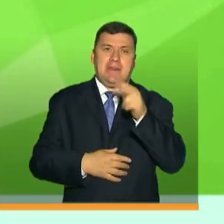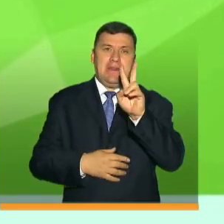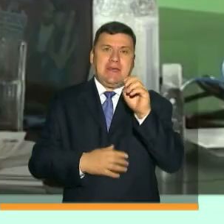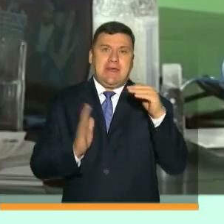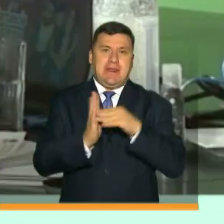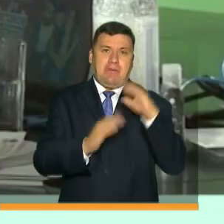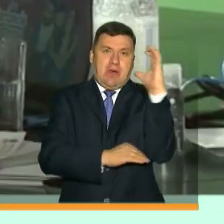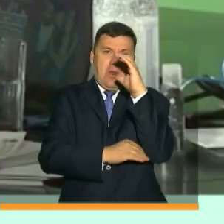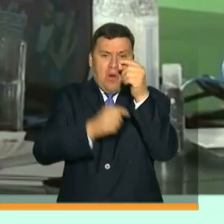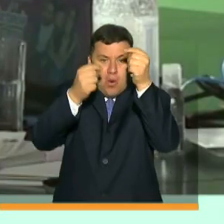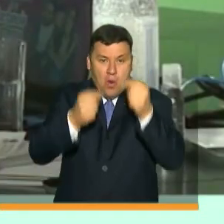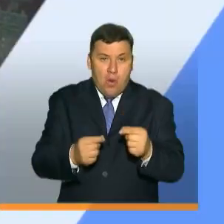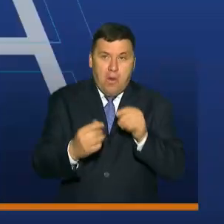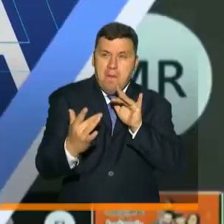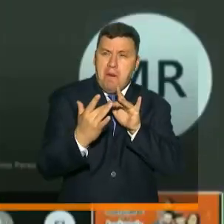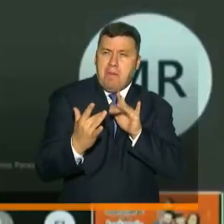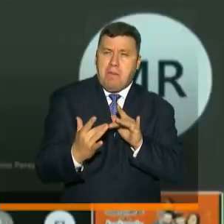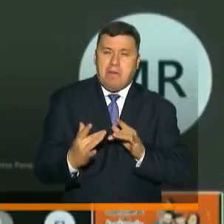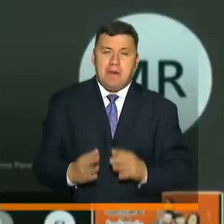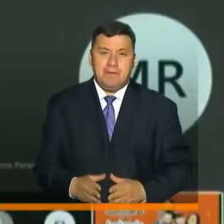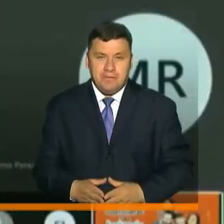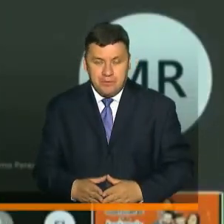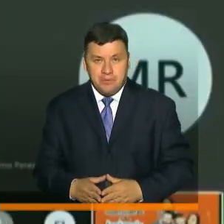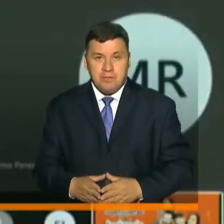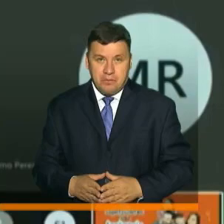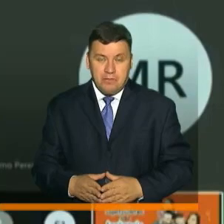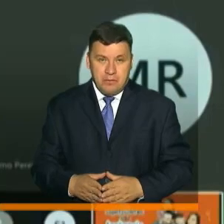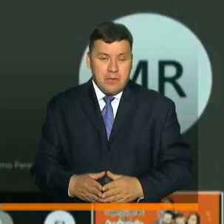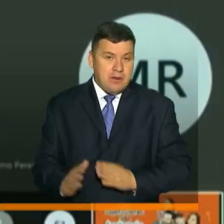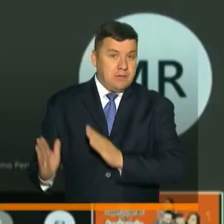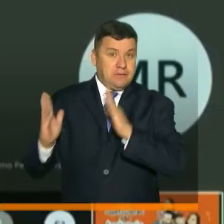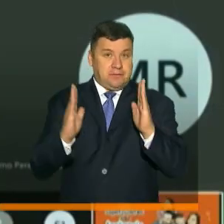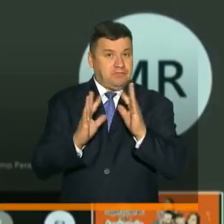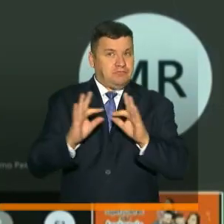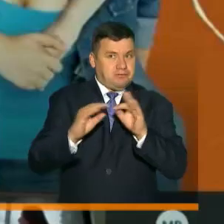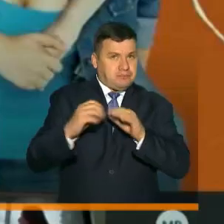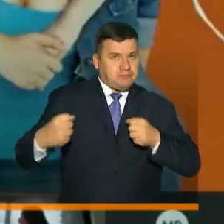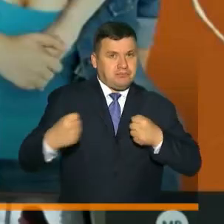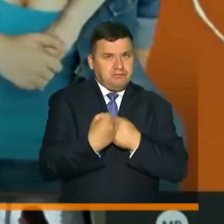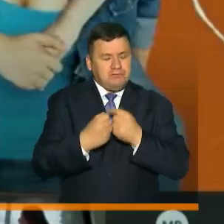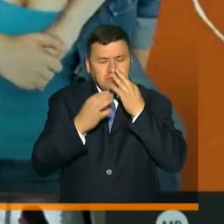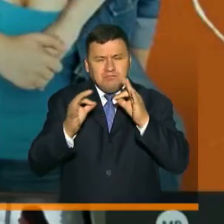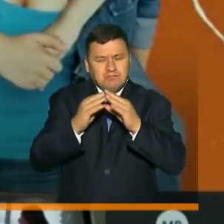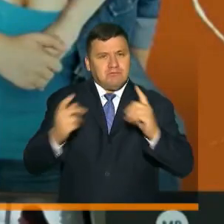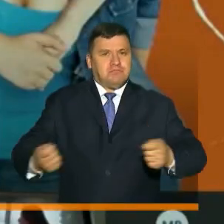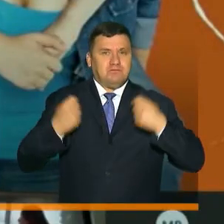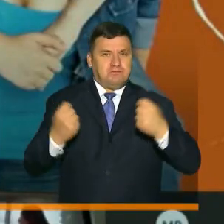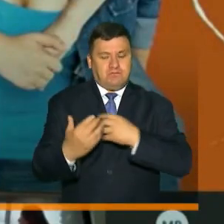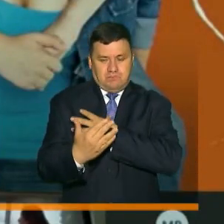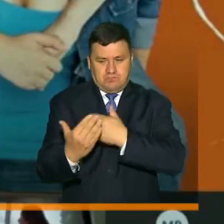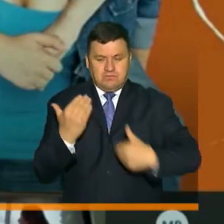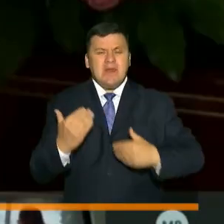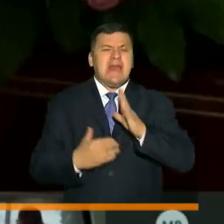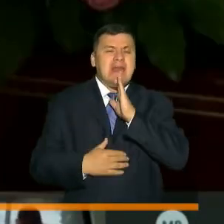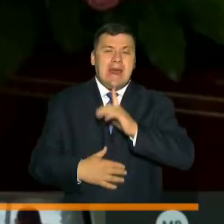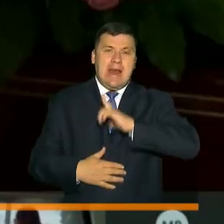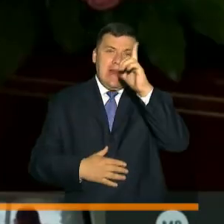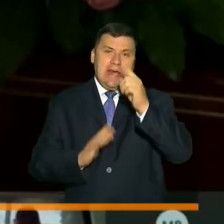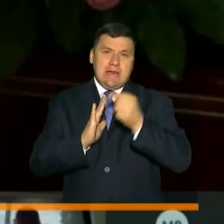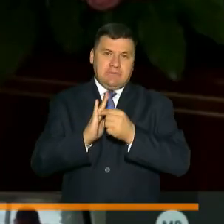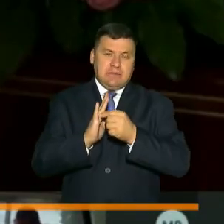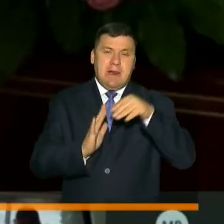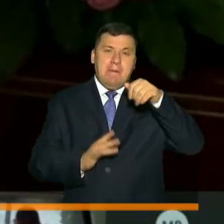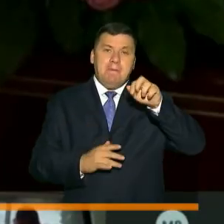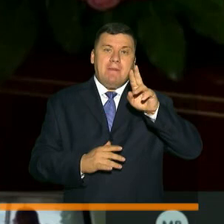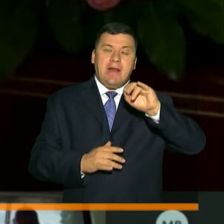17.000 colombianos. En el marco de la Gran Alianza por la Nutrición, iniciativa liderada por la Primera Dama de la Nación,